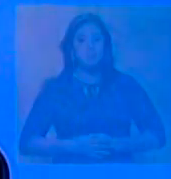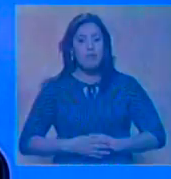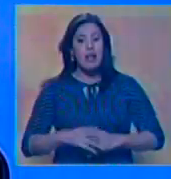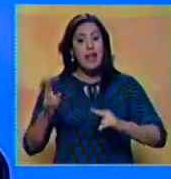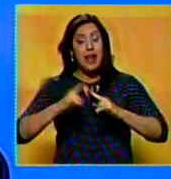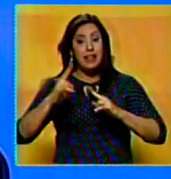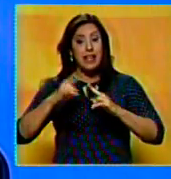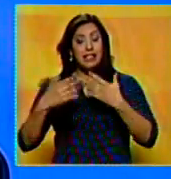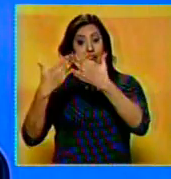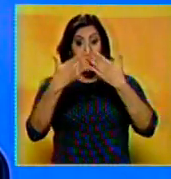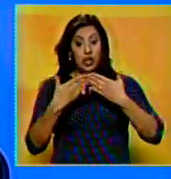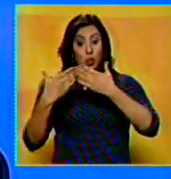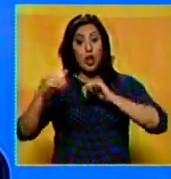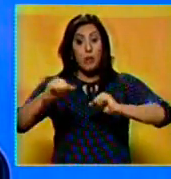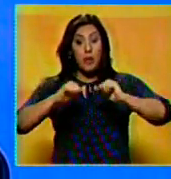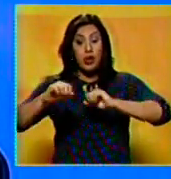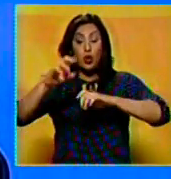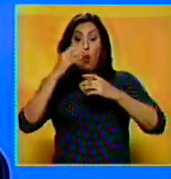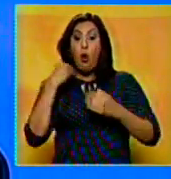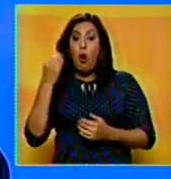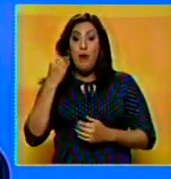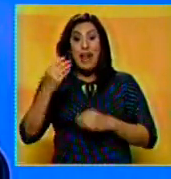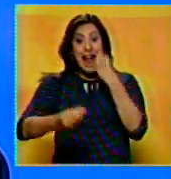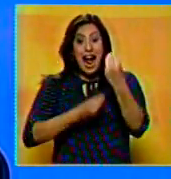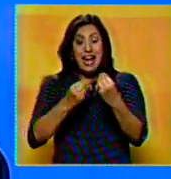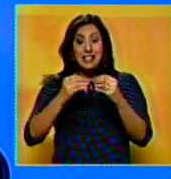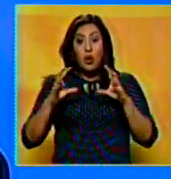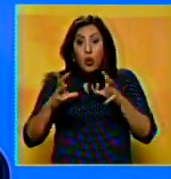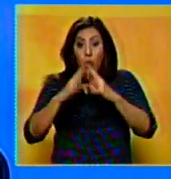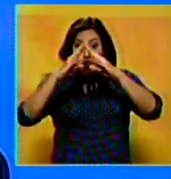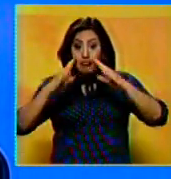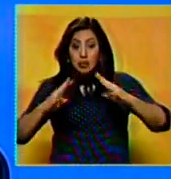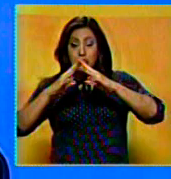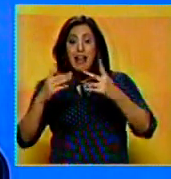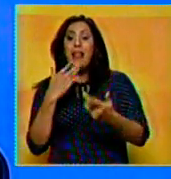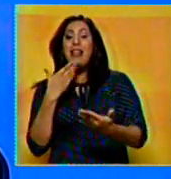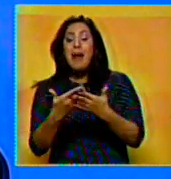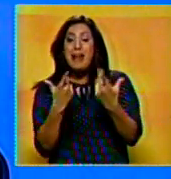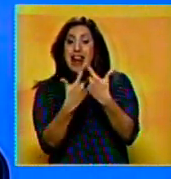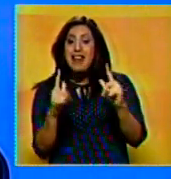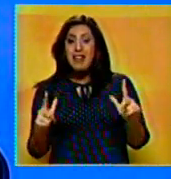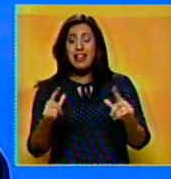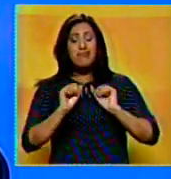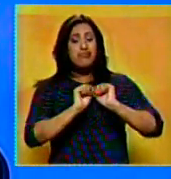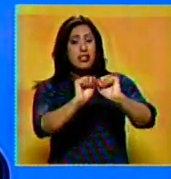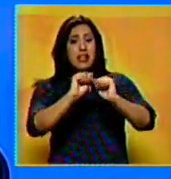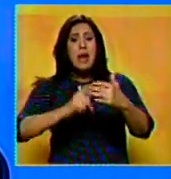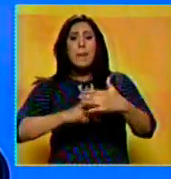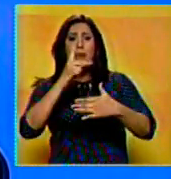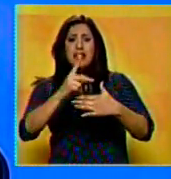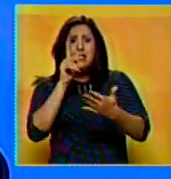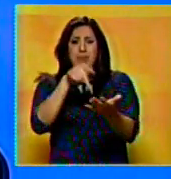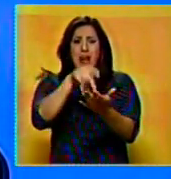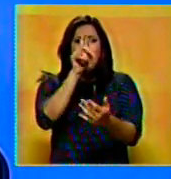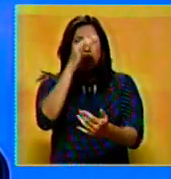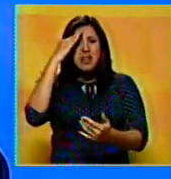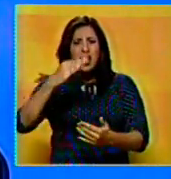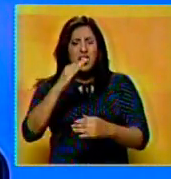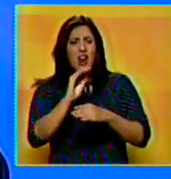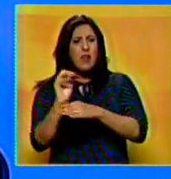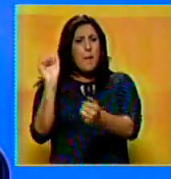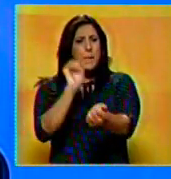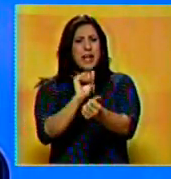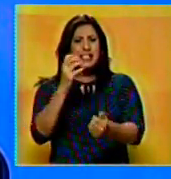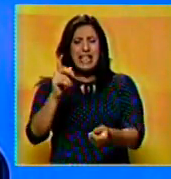En Táchira, estudiantes y movimientos juveniles instalaron los campamentos por la libertad, en rechazo a la presencia militar en las calles y la detención